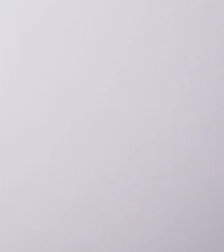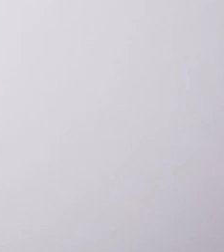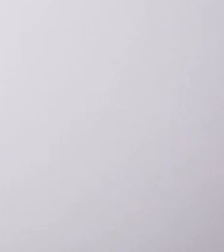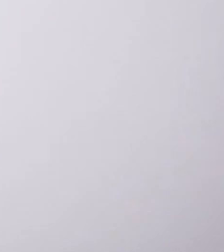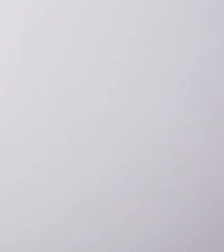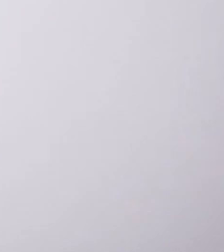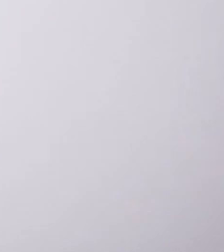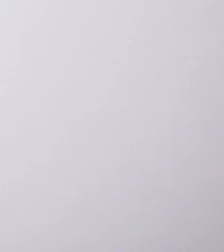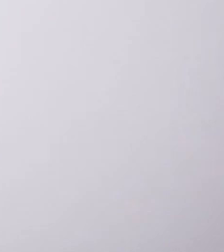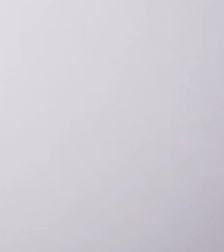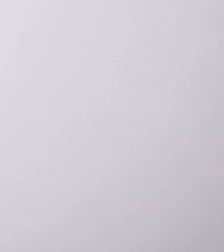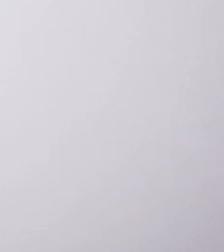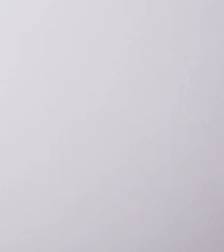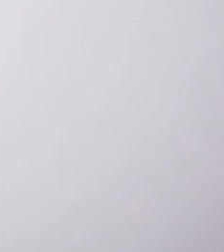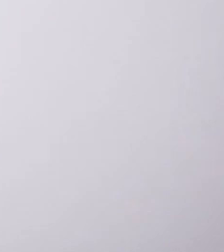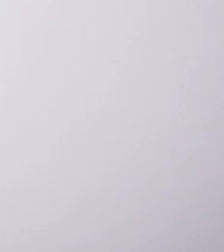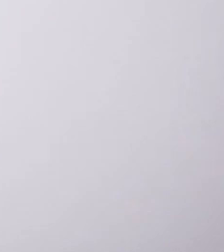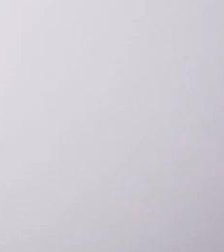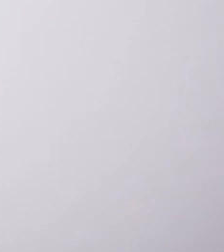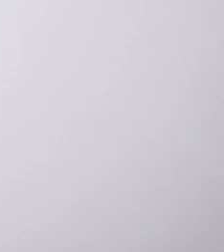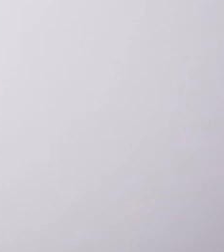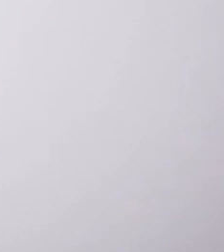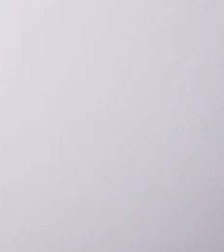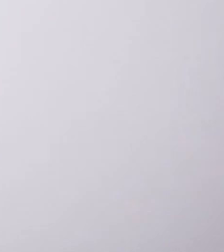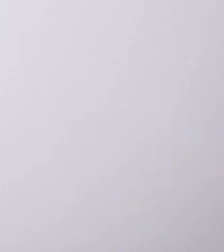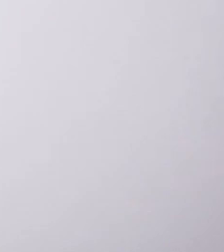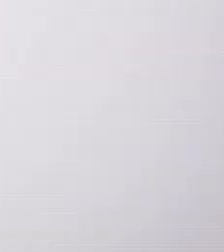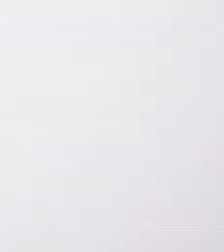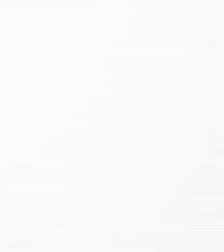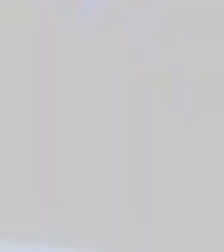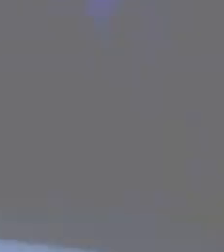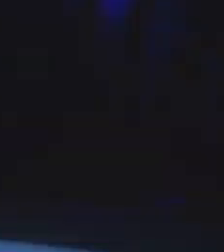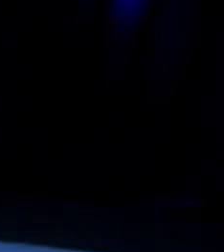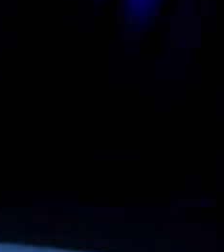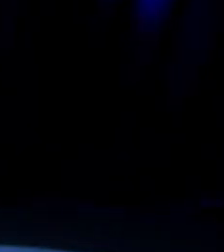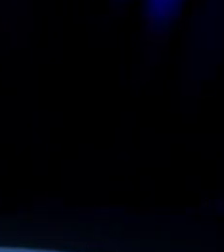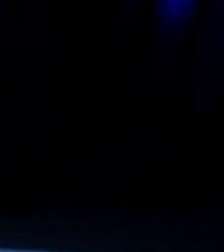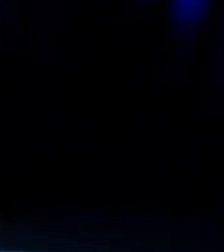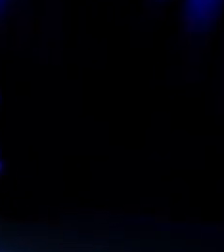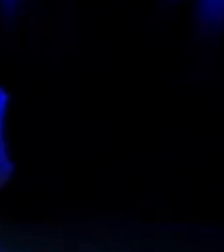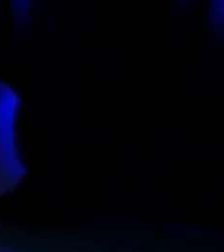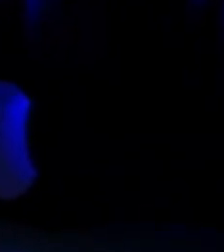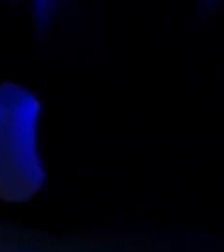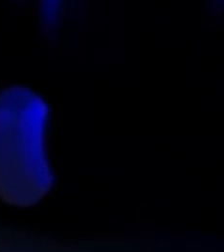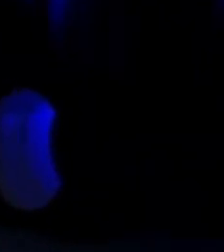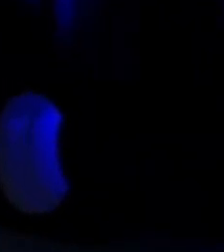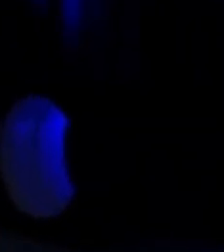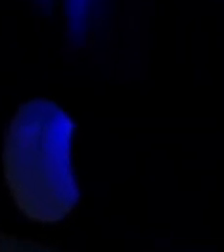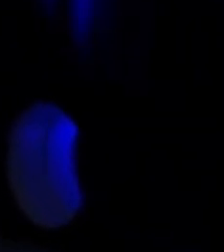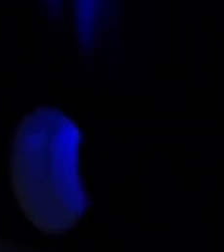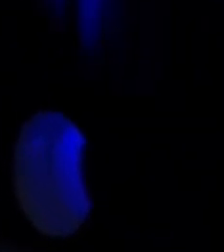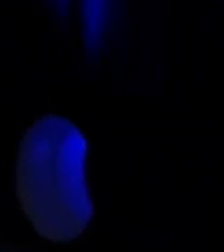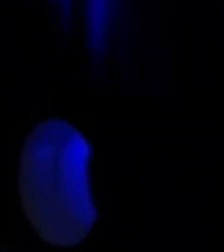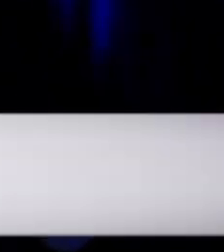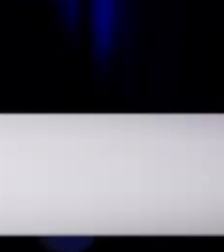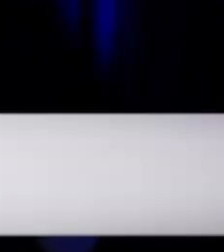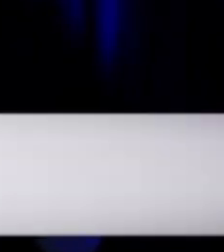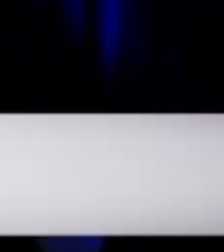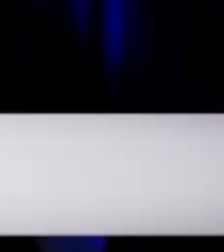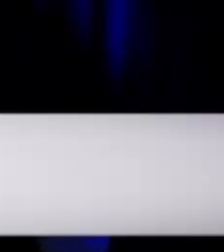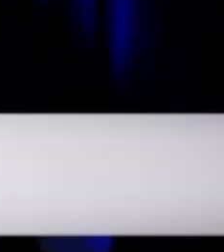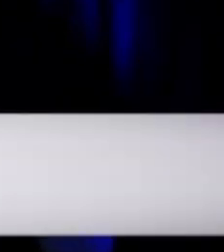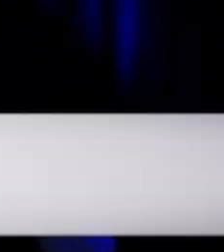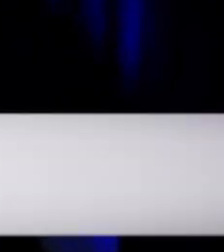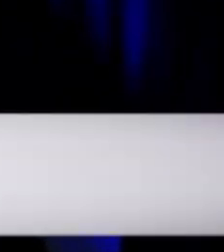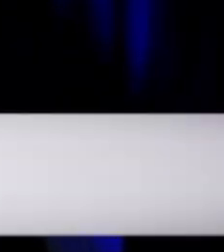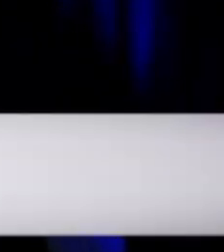Somos dos, la eternidad es hoy. Hola, ¿cómo están? Soy José Mata y quiero hacerles una invitación muy